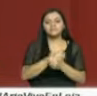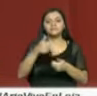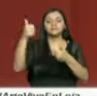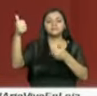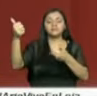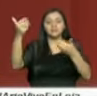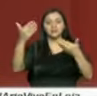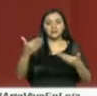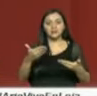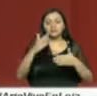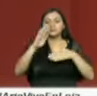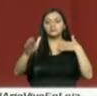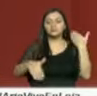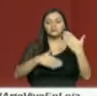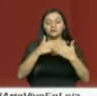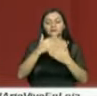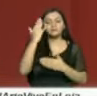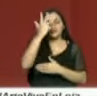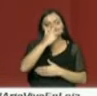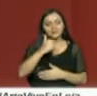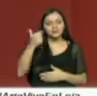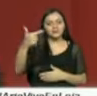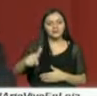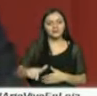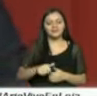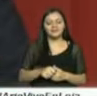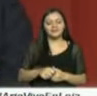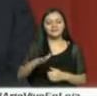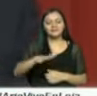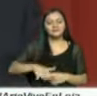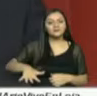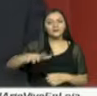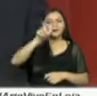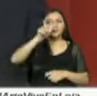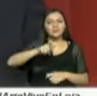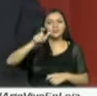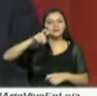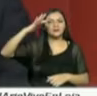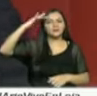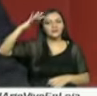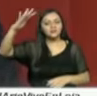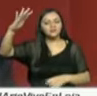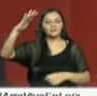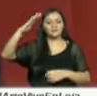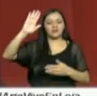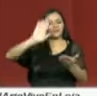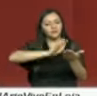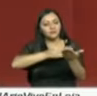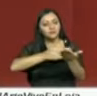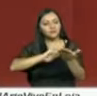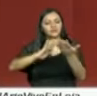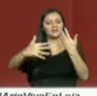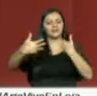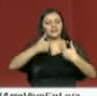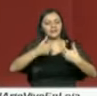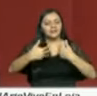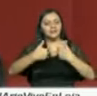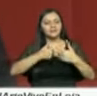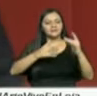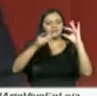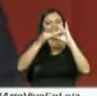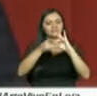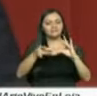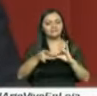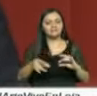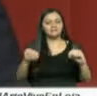Bienvenidos, bienvenidas a la Bella Loja, tierra de pensadores, músicos, artistas y escritores